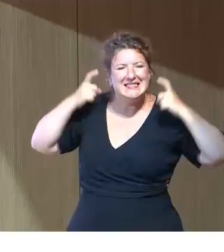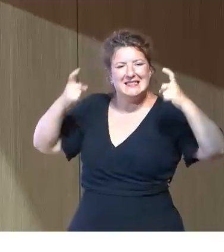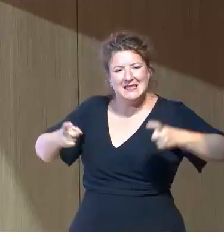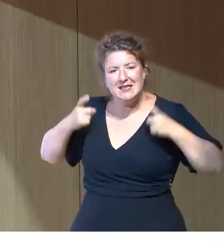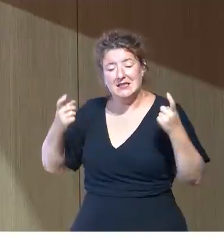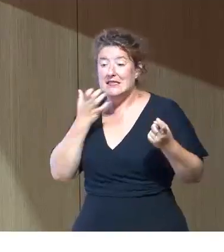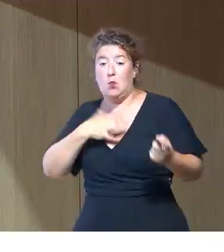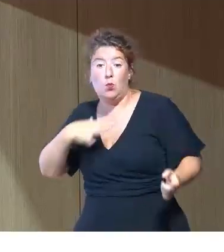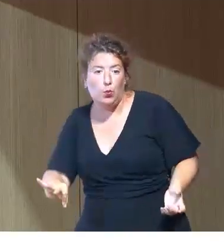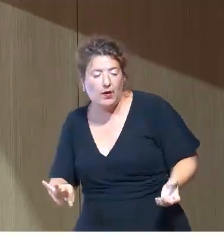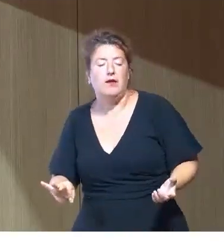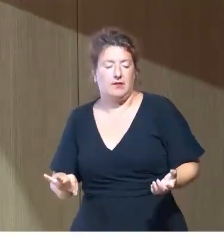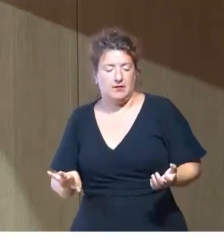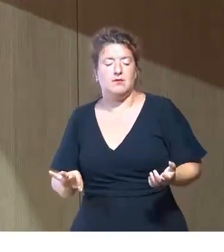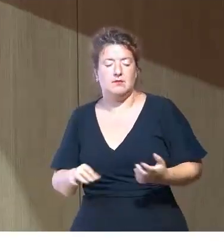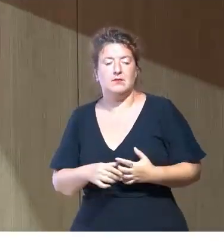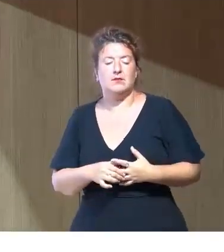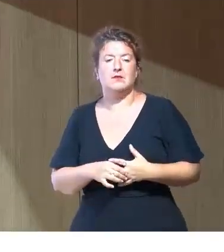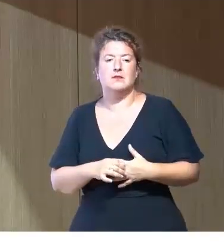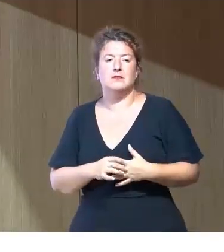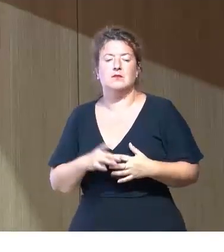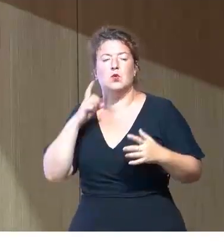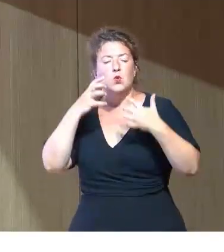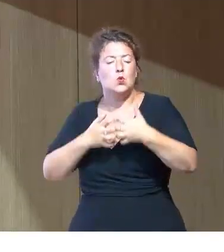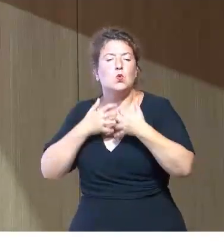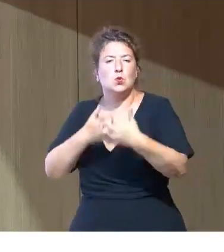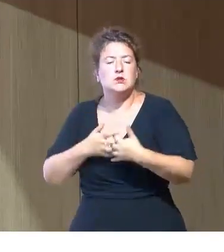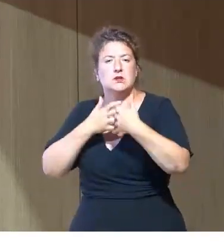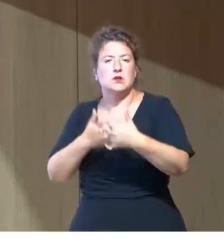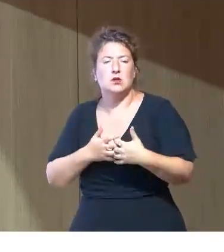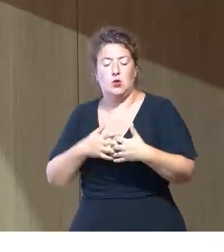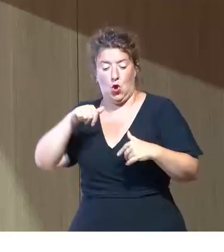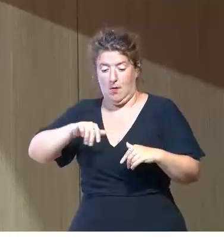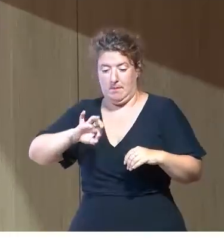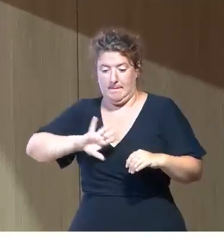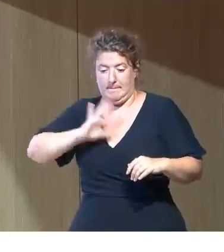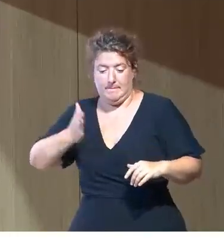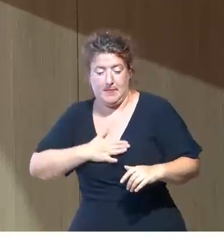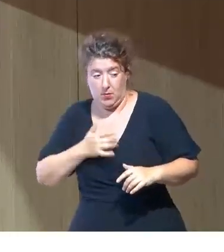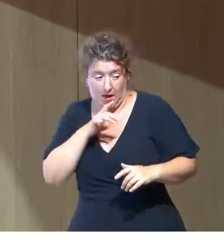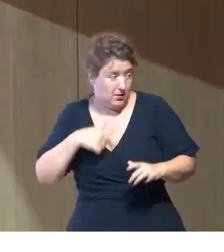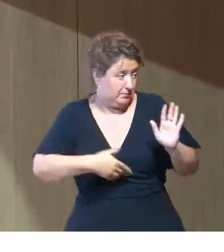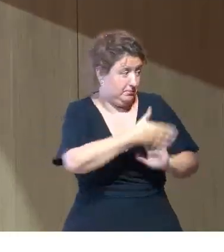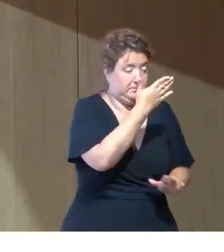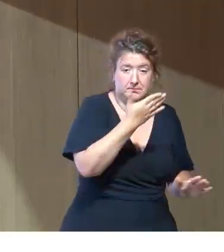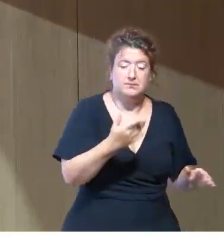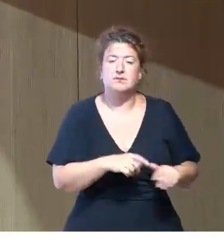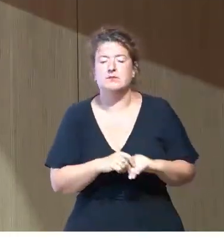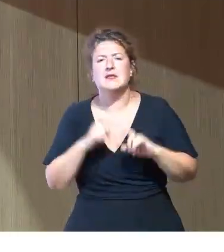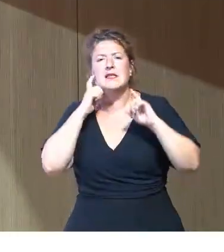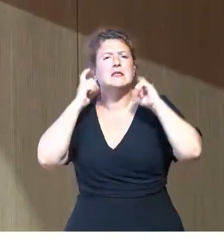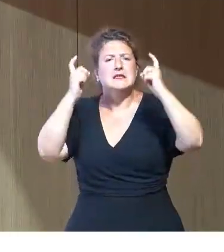esté nuestra mano que será que lucharemos por ello desde hoy desde mañana o sea y desde ahora cuando salga Pues igual pues